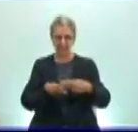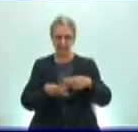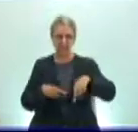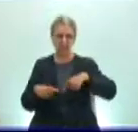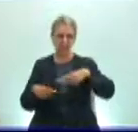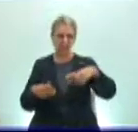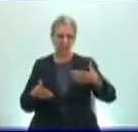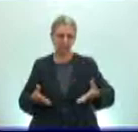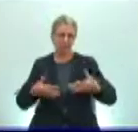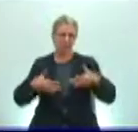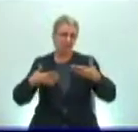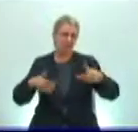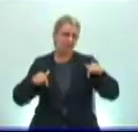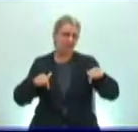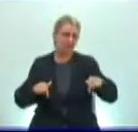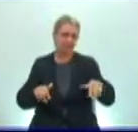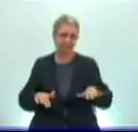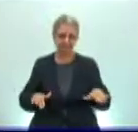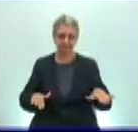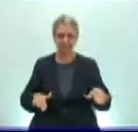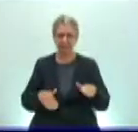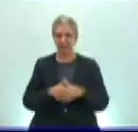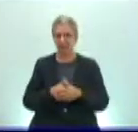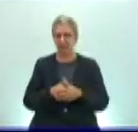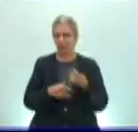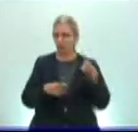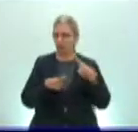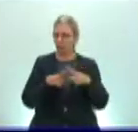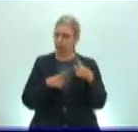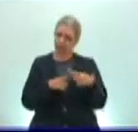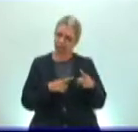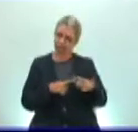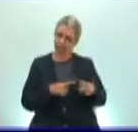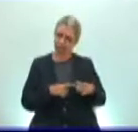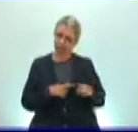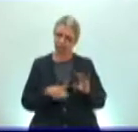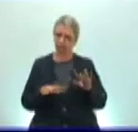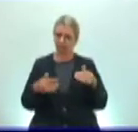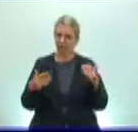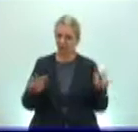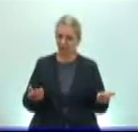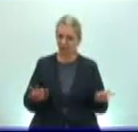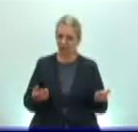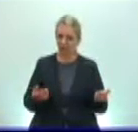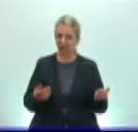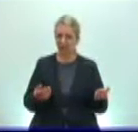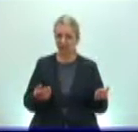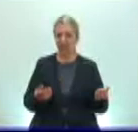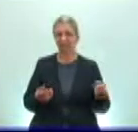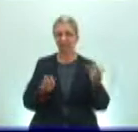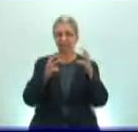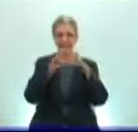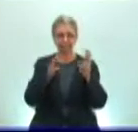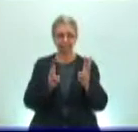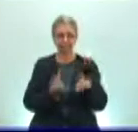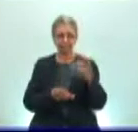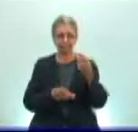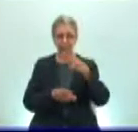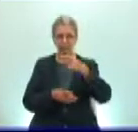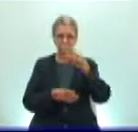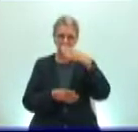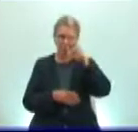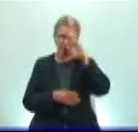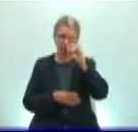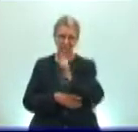contemporánea, pero también pueden consultar otros materiales como son el portal Cuba Educa y el